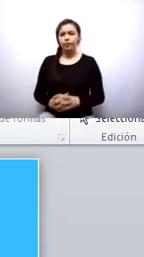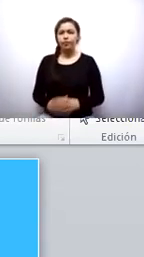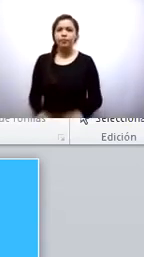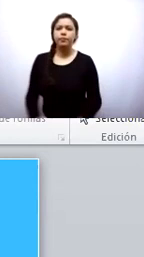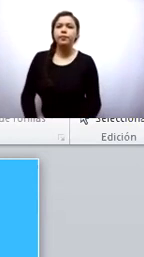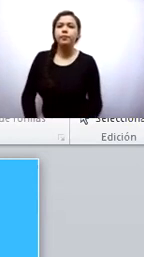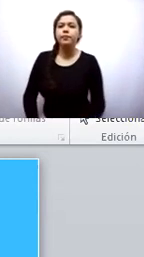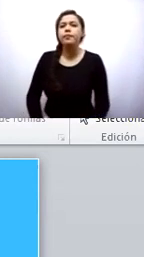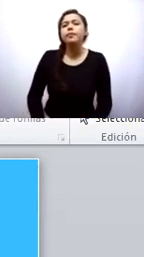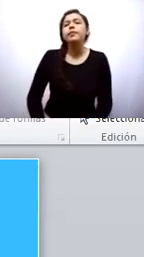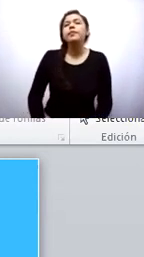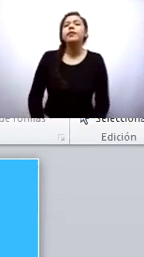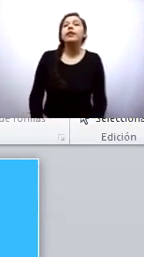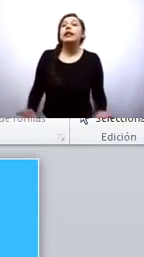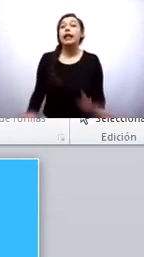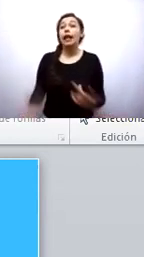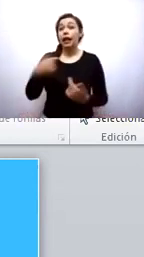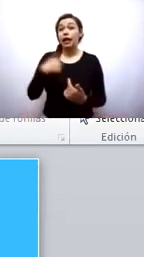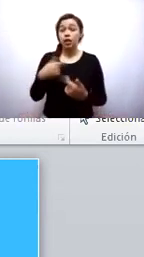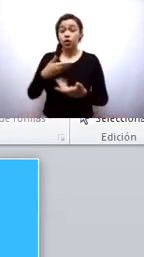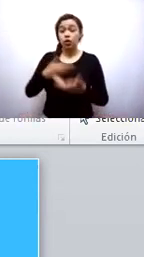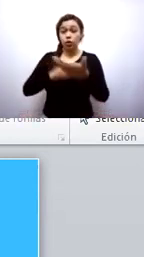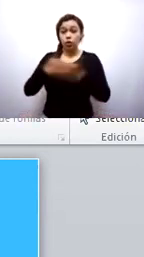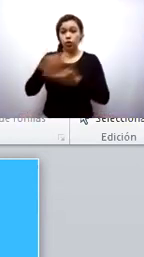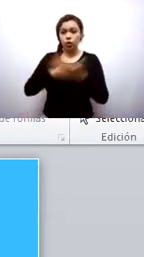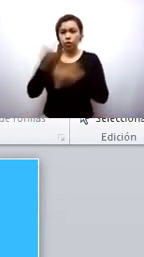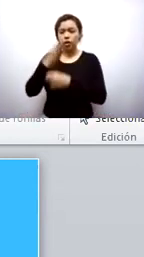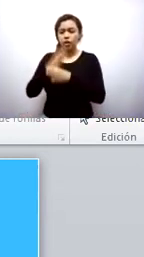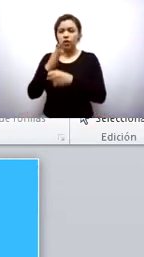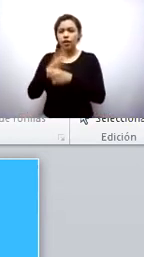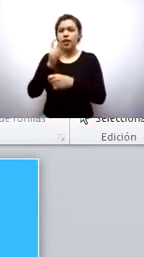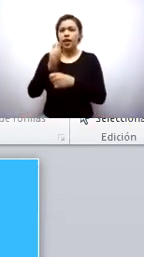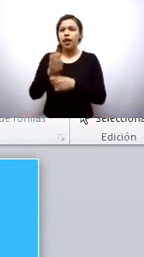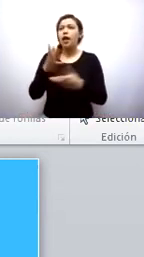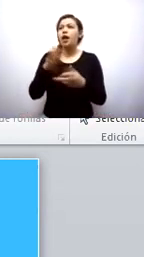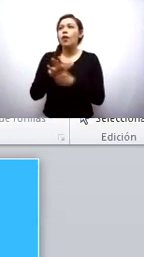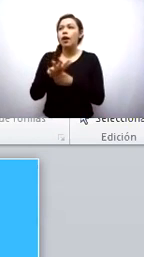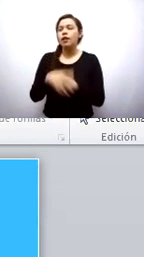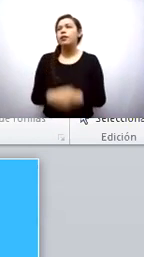y voy a empezar a compartir ahorita lo que es